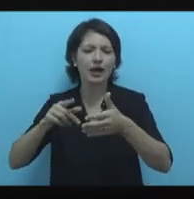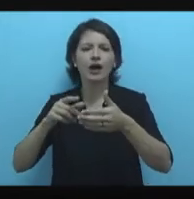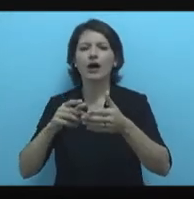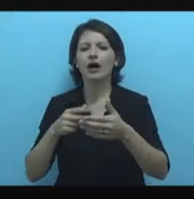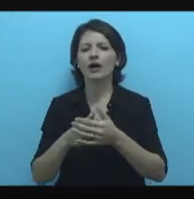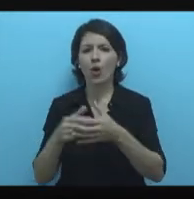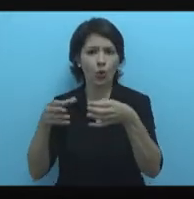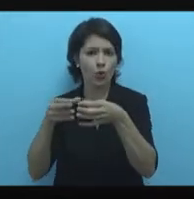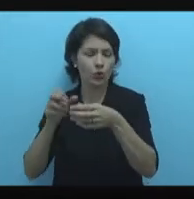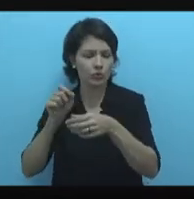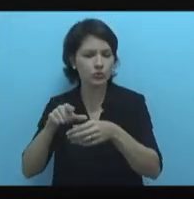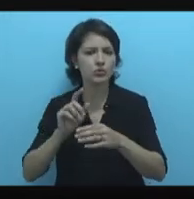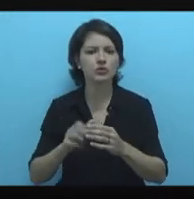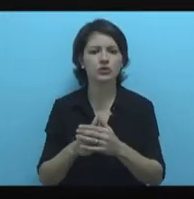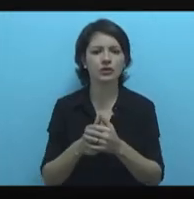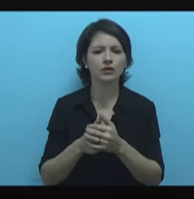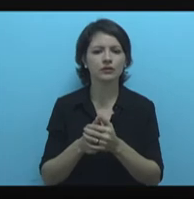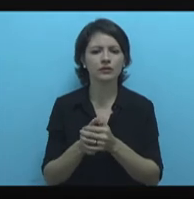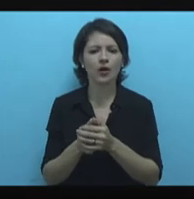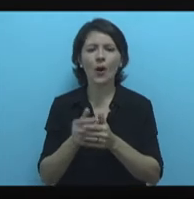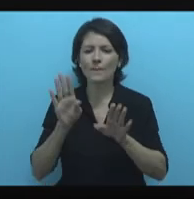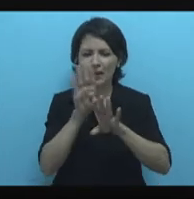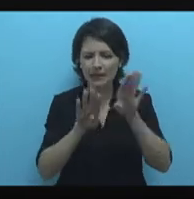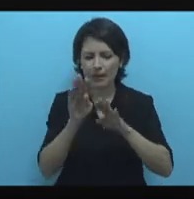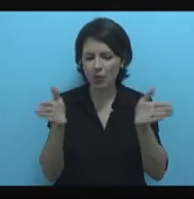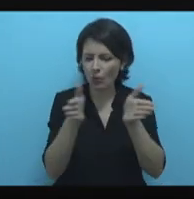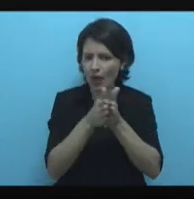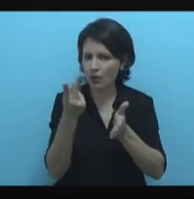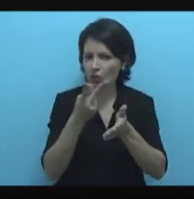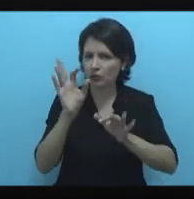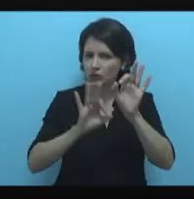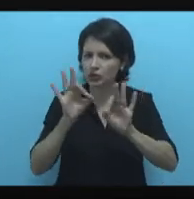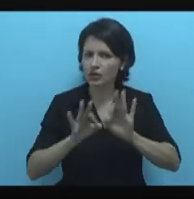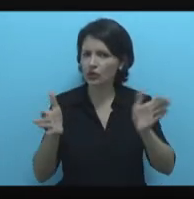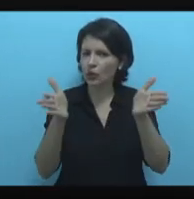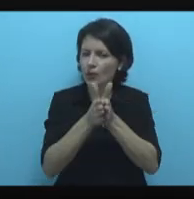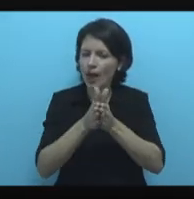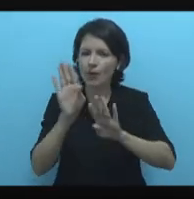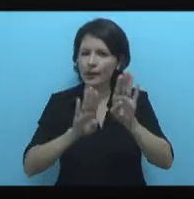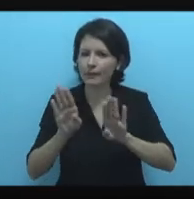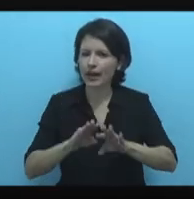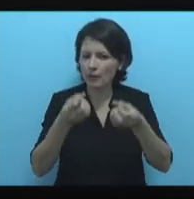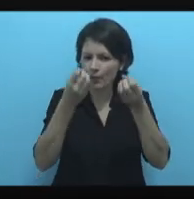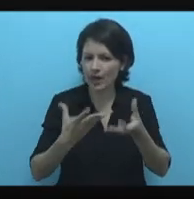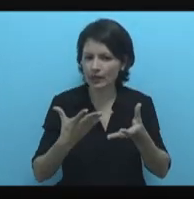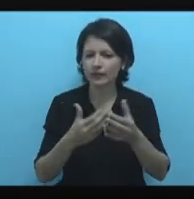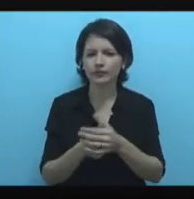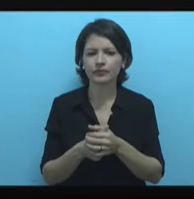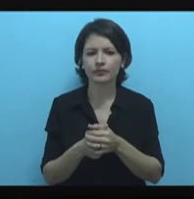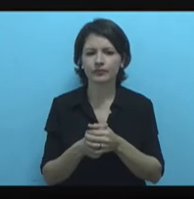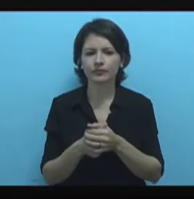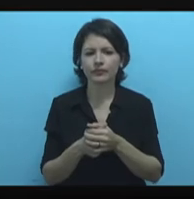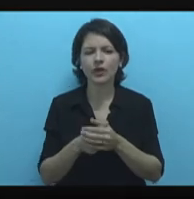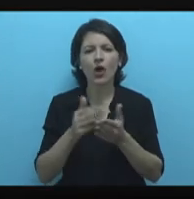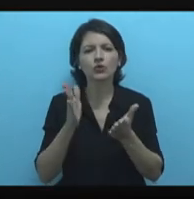logrado un despacho que realmente es una contribución más a lo que hace a la paridad